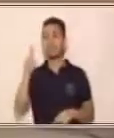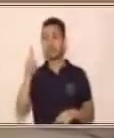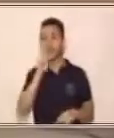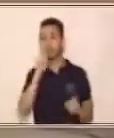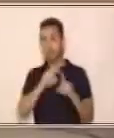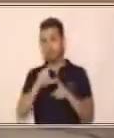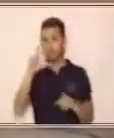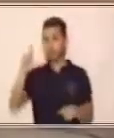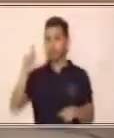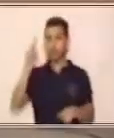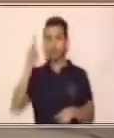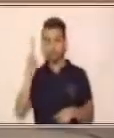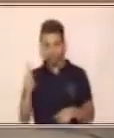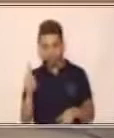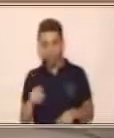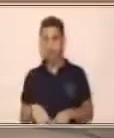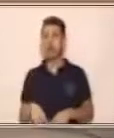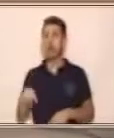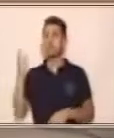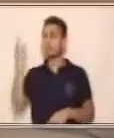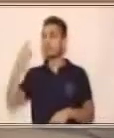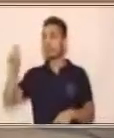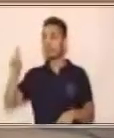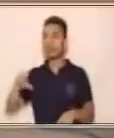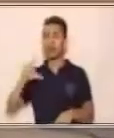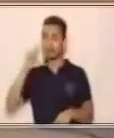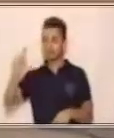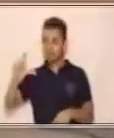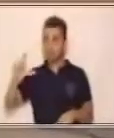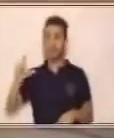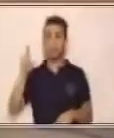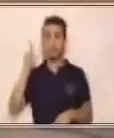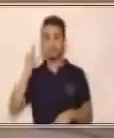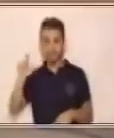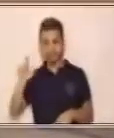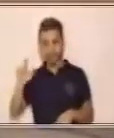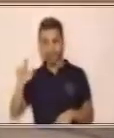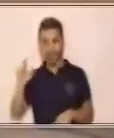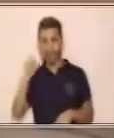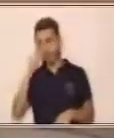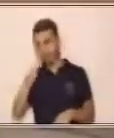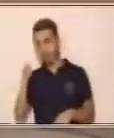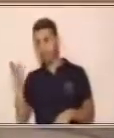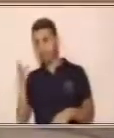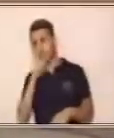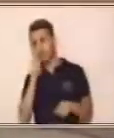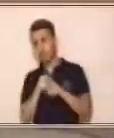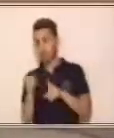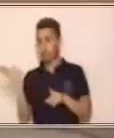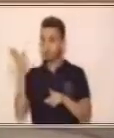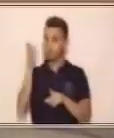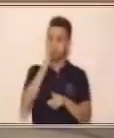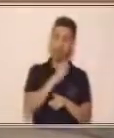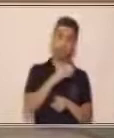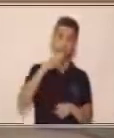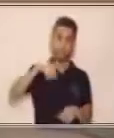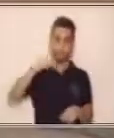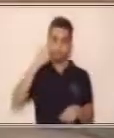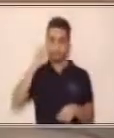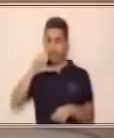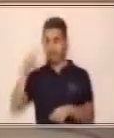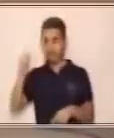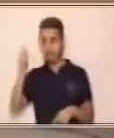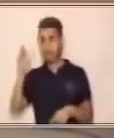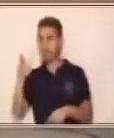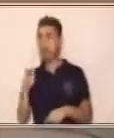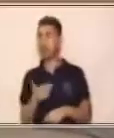la centena con la mayúscula C. Y así nos vamos al millar también. Pero nos